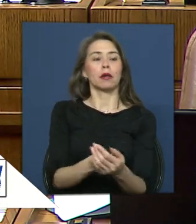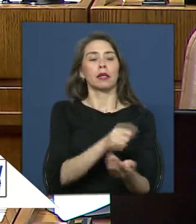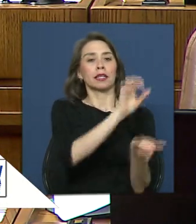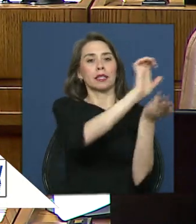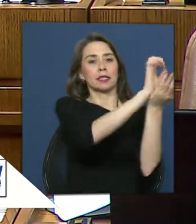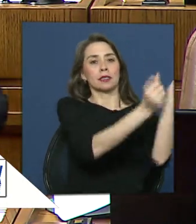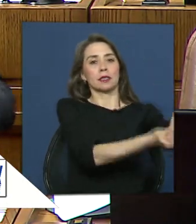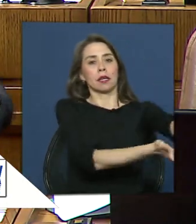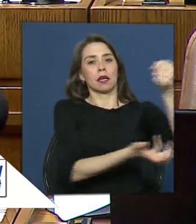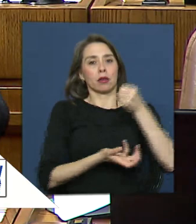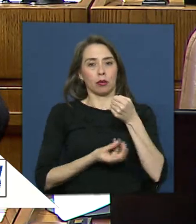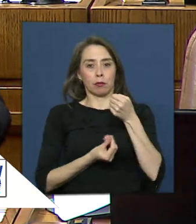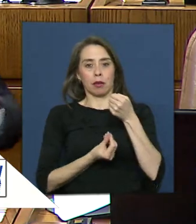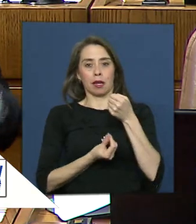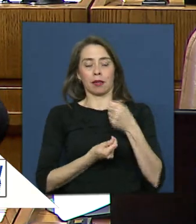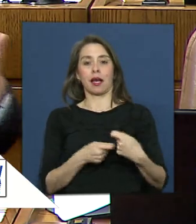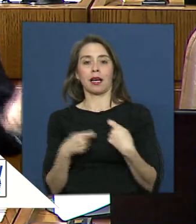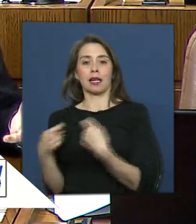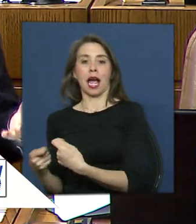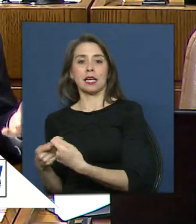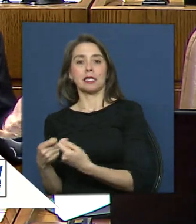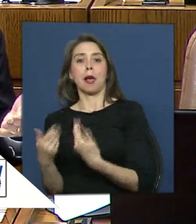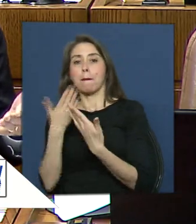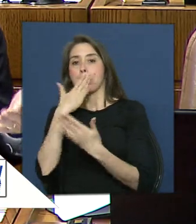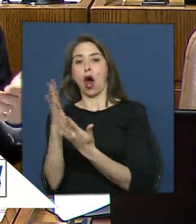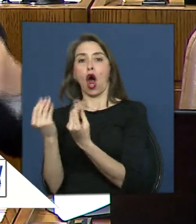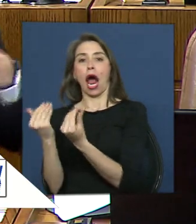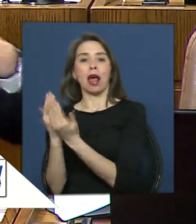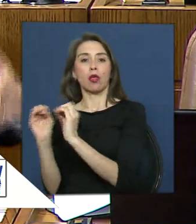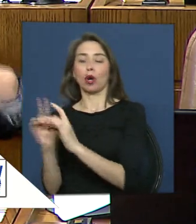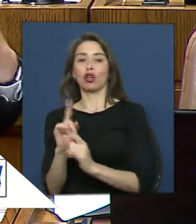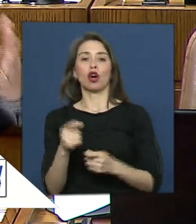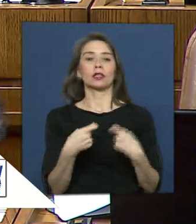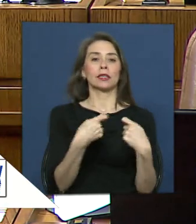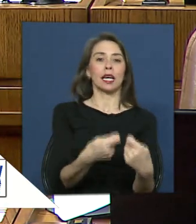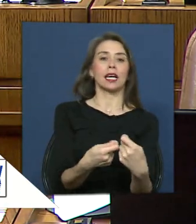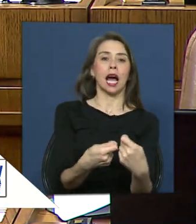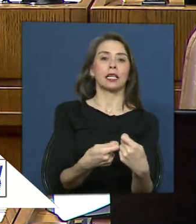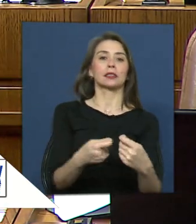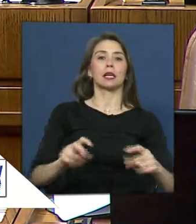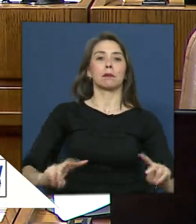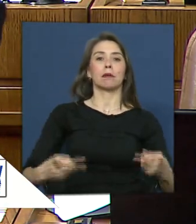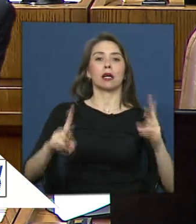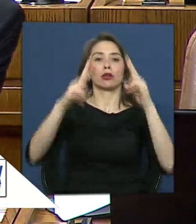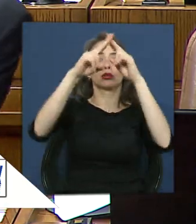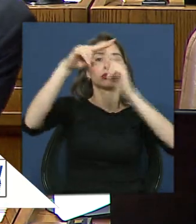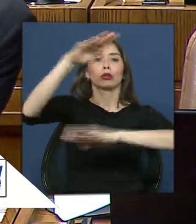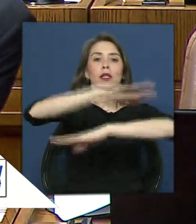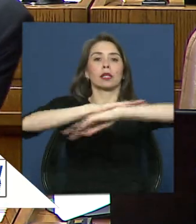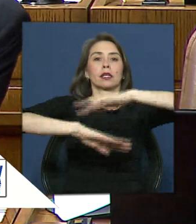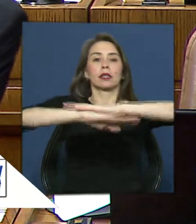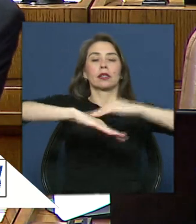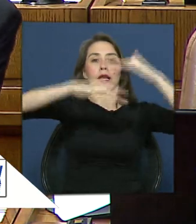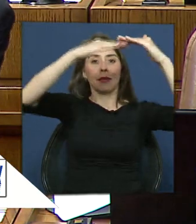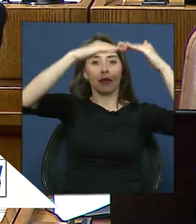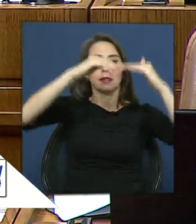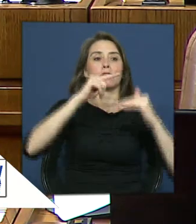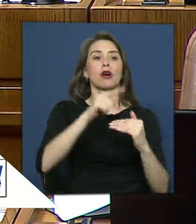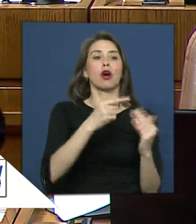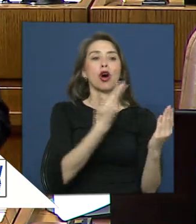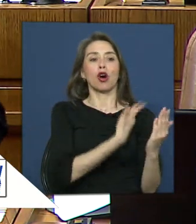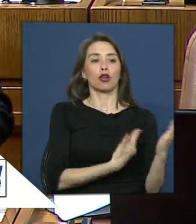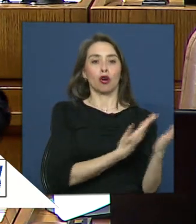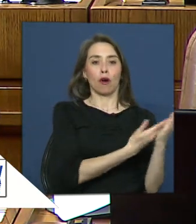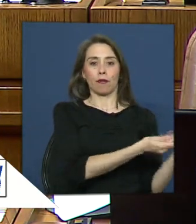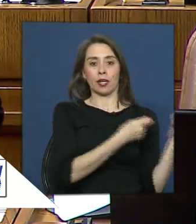Estado, en vez de ocuparse para la calidad de la educación, ocuparse en los fierros y los ladrillos. Se trasladó, por supuesto, de la propuesta del gobierno que él